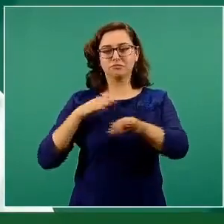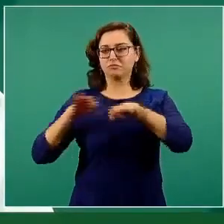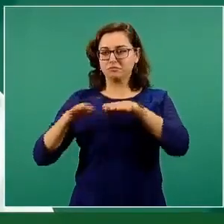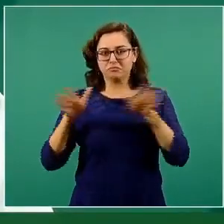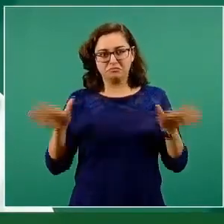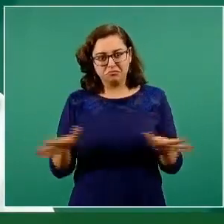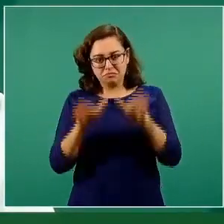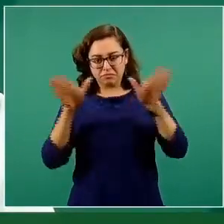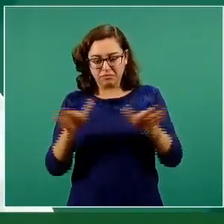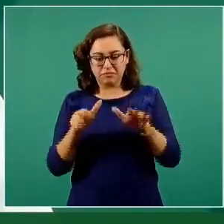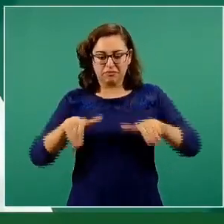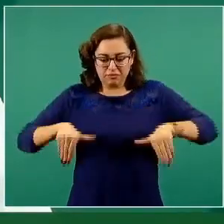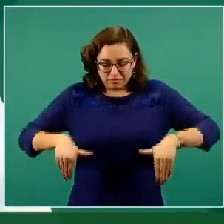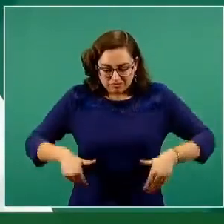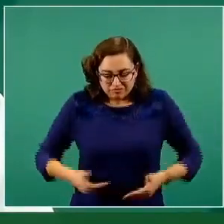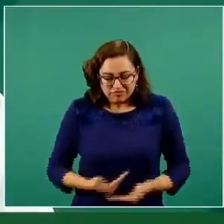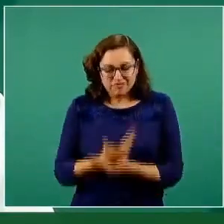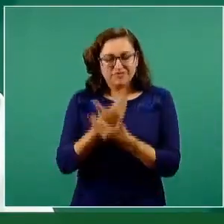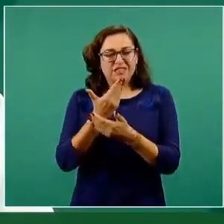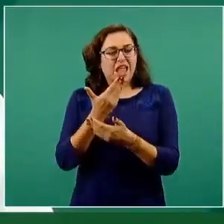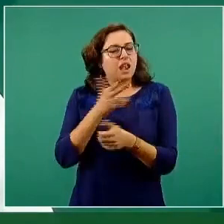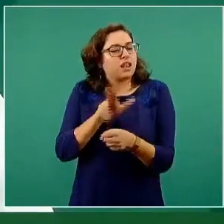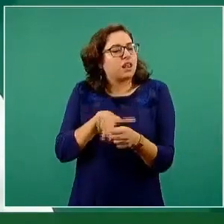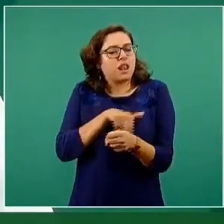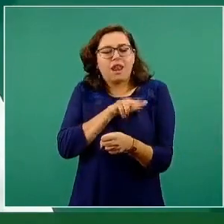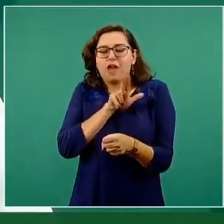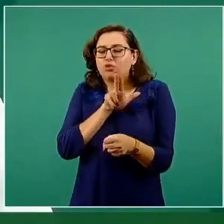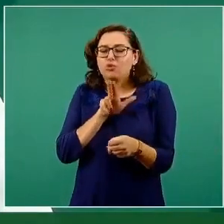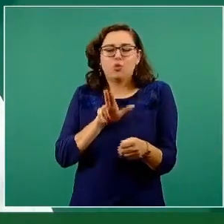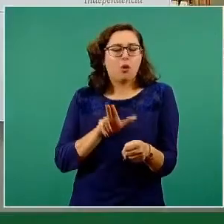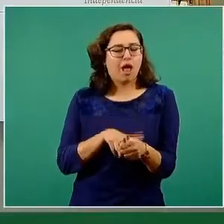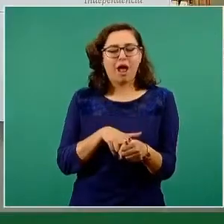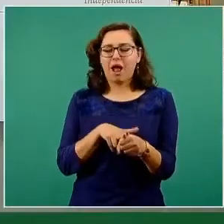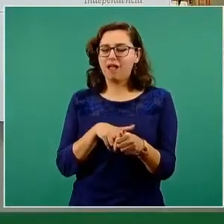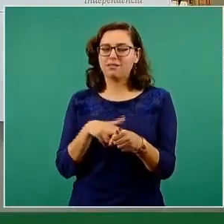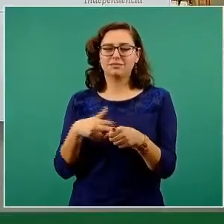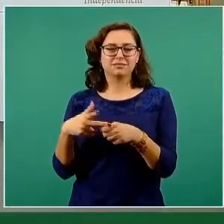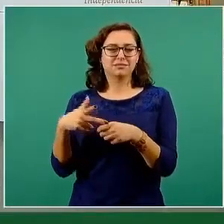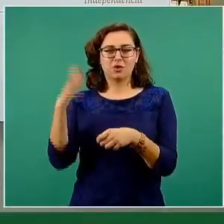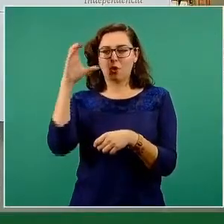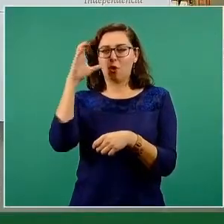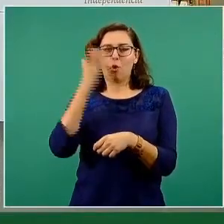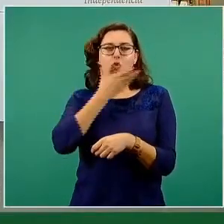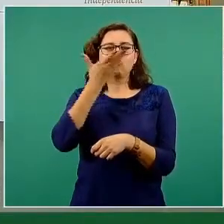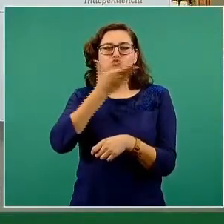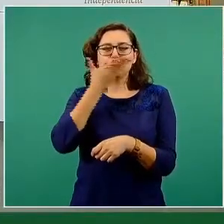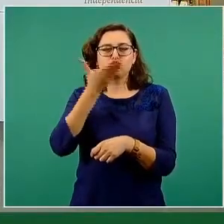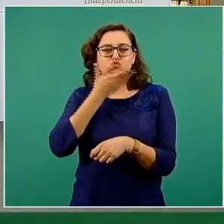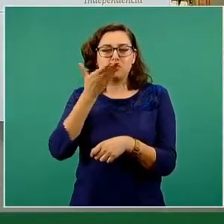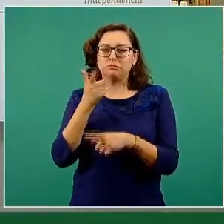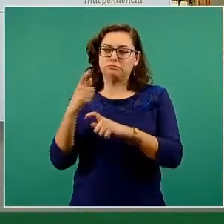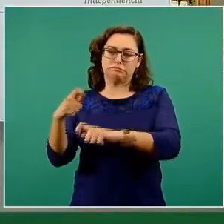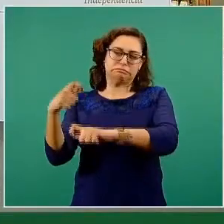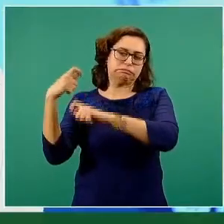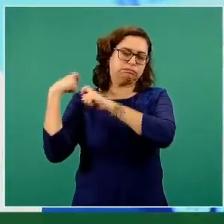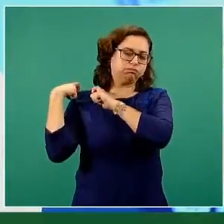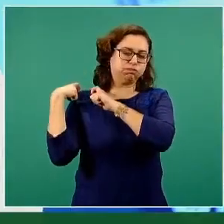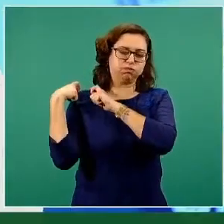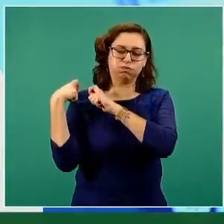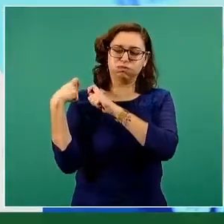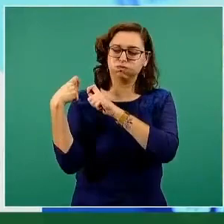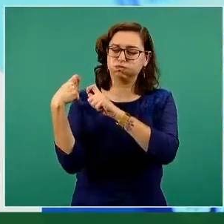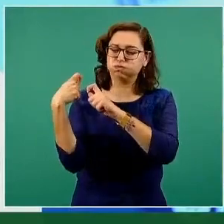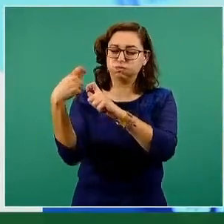la partería en México. Tanto el concepto de partería tradicional, que es ancestral, es la forma